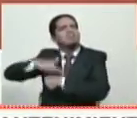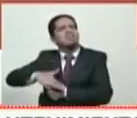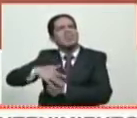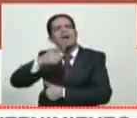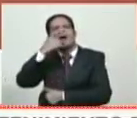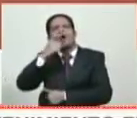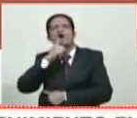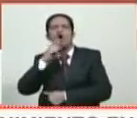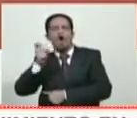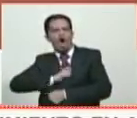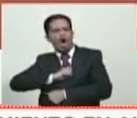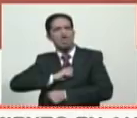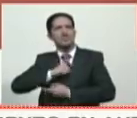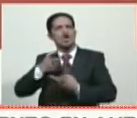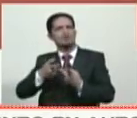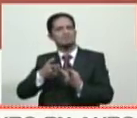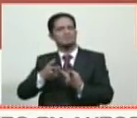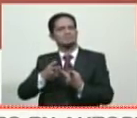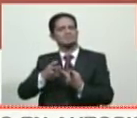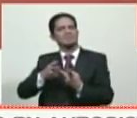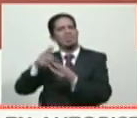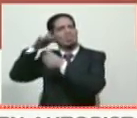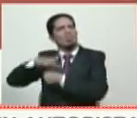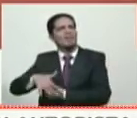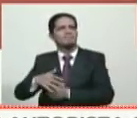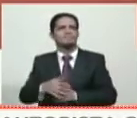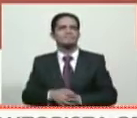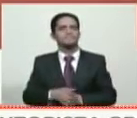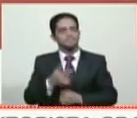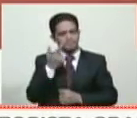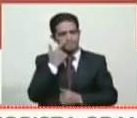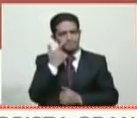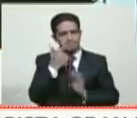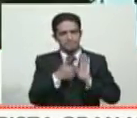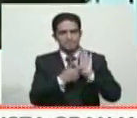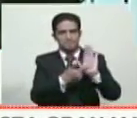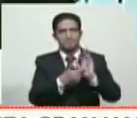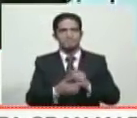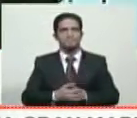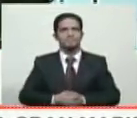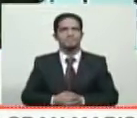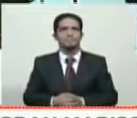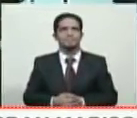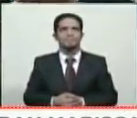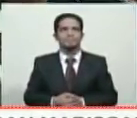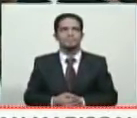a racismo. Pues bien, miren esto que quiero mostrarles.